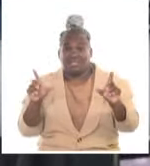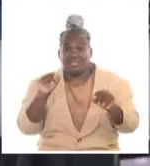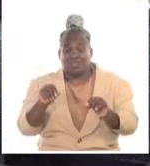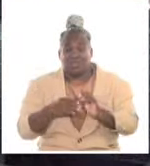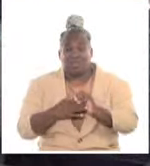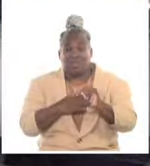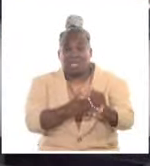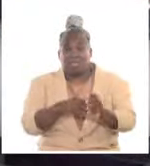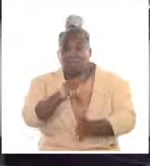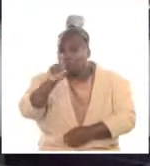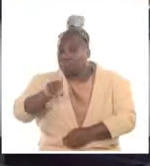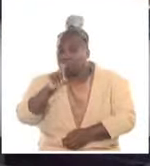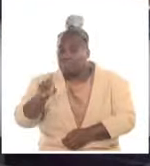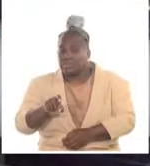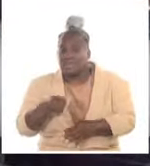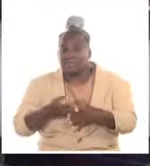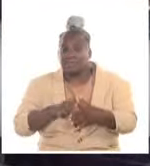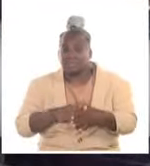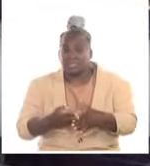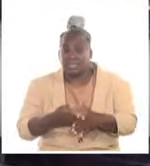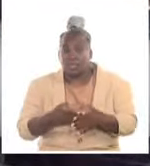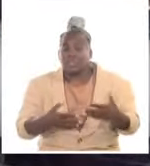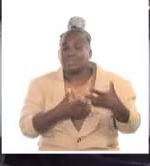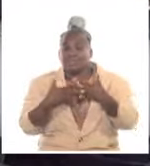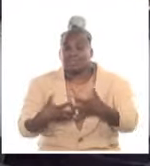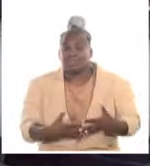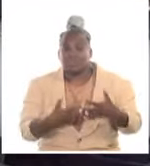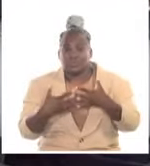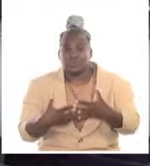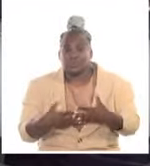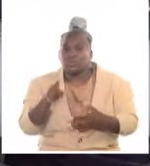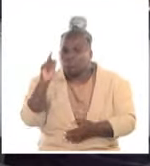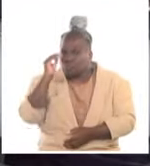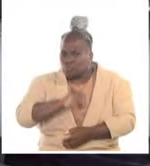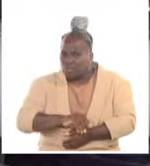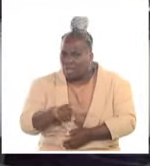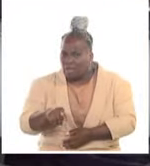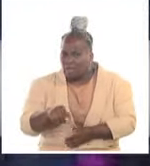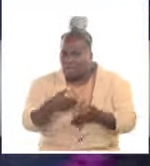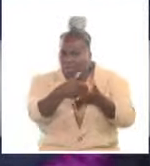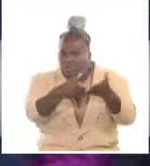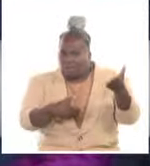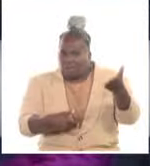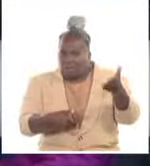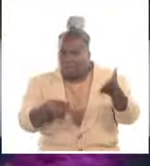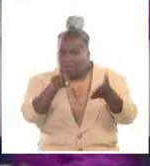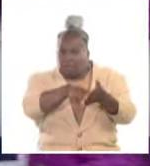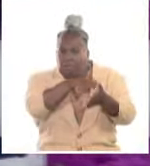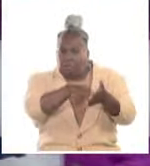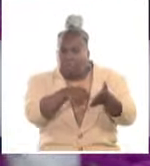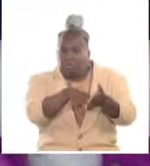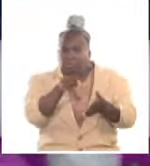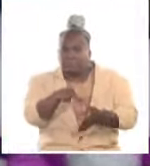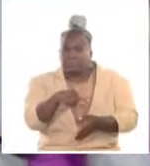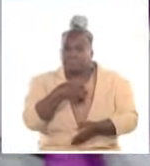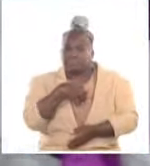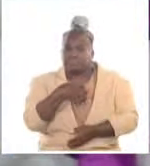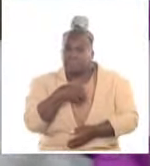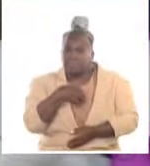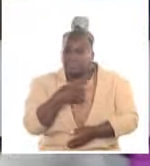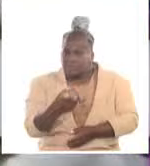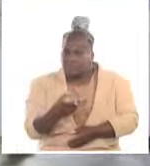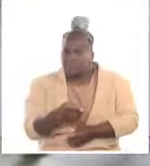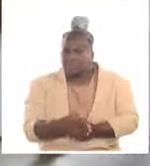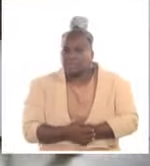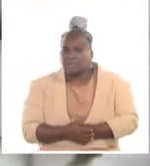preguntó al representante diplomático de Washington si estaba al tanto de estos planes cuando sostenían contactos cara a cara.